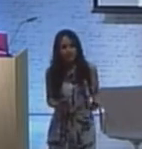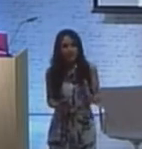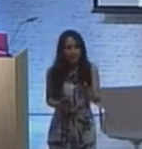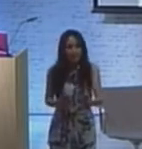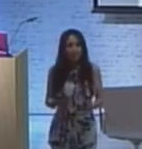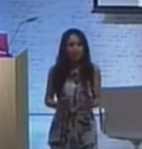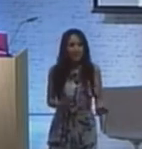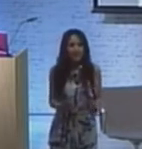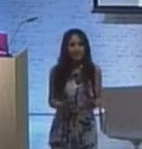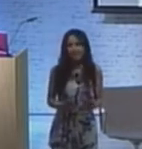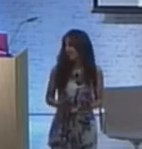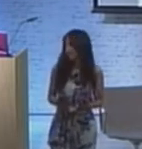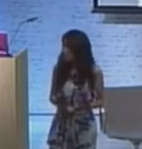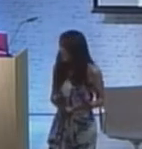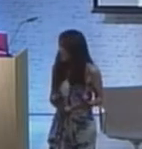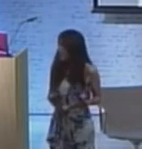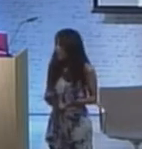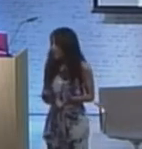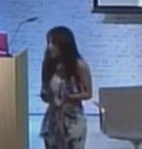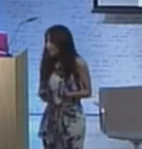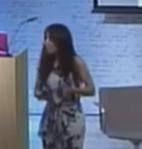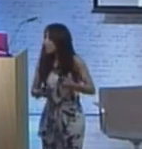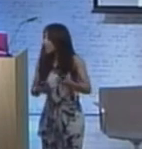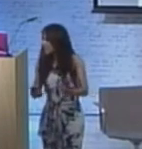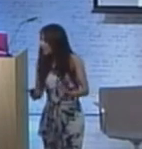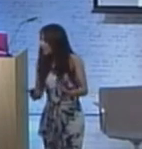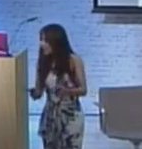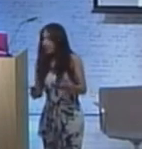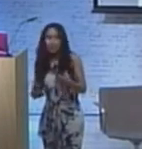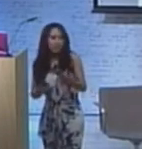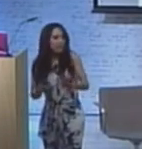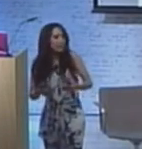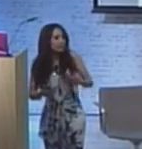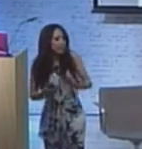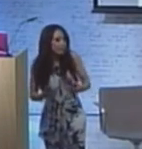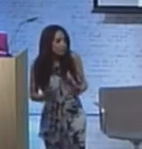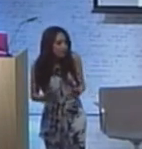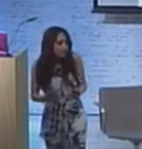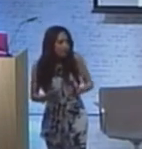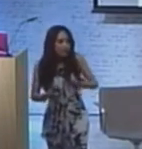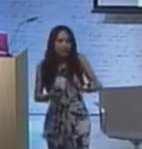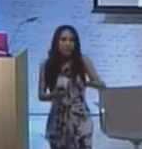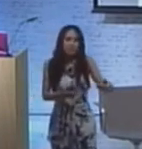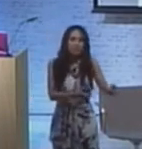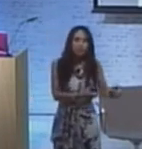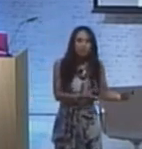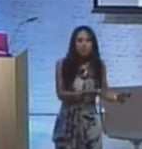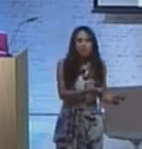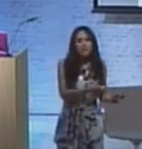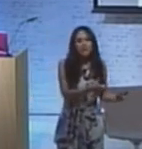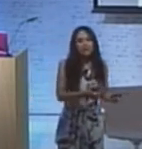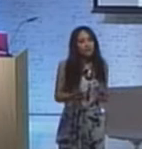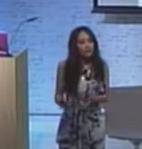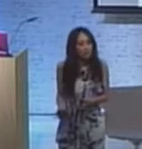examen, a ver, ¿cómo le pedaleas? Pues yo creo que no. Tuvimos que hacerlo y a lo mejor alguien nos dio las nociones, pero hasta que no lo hicimos y no